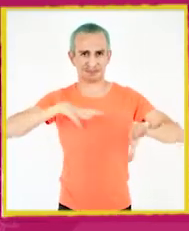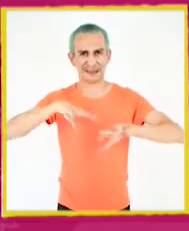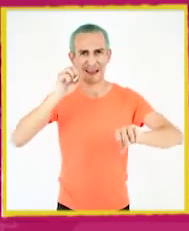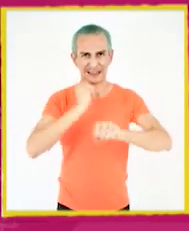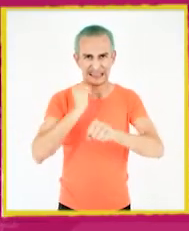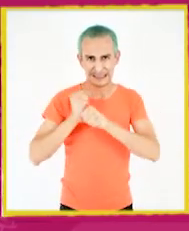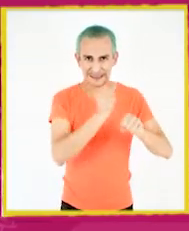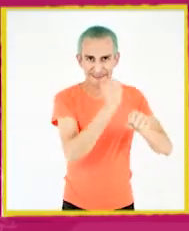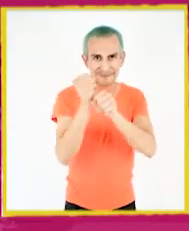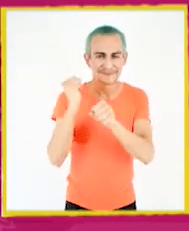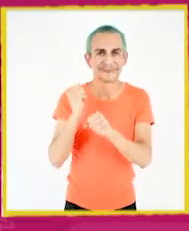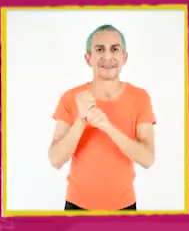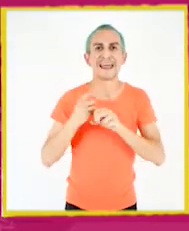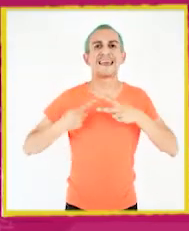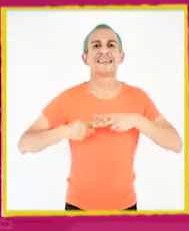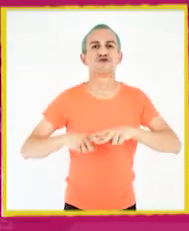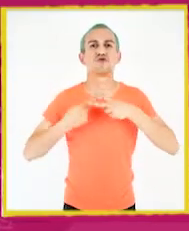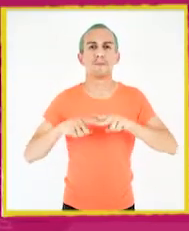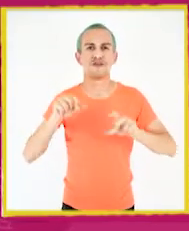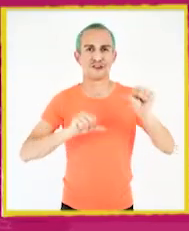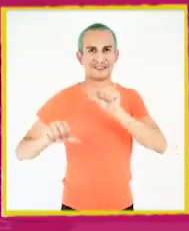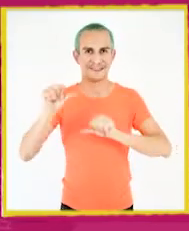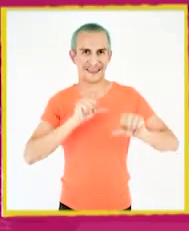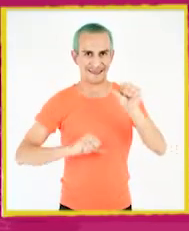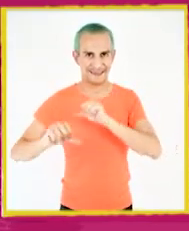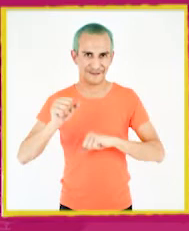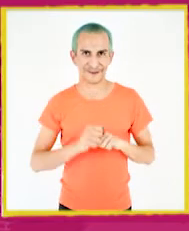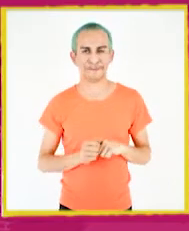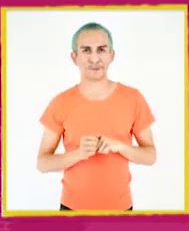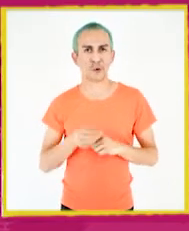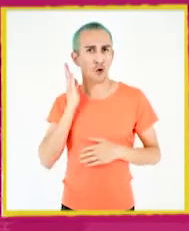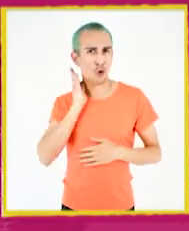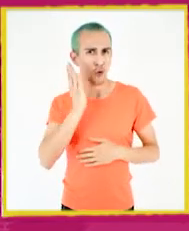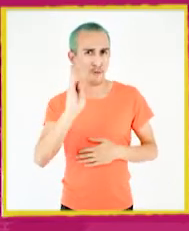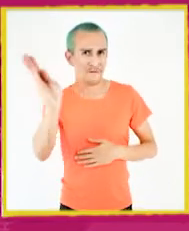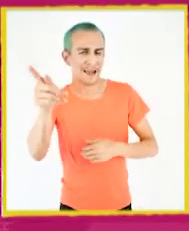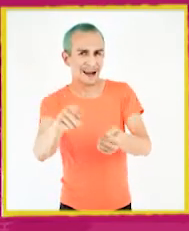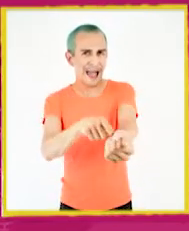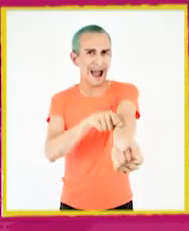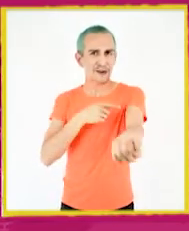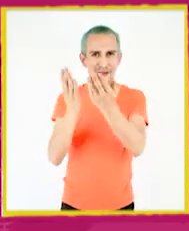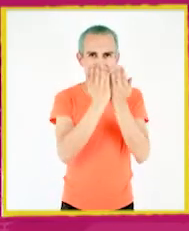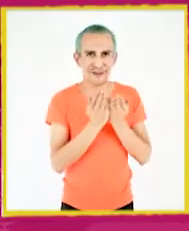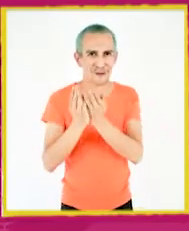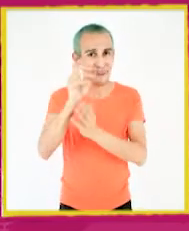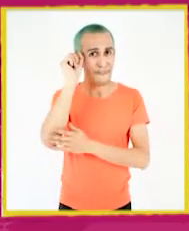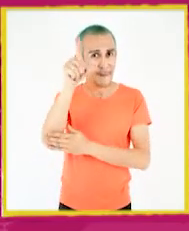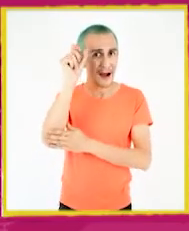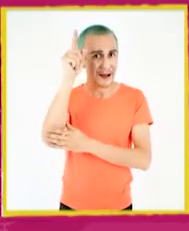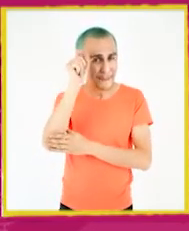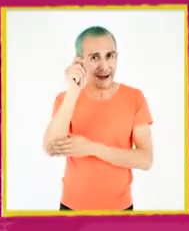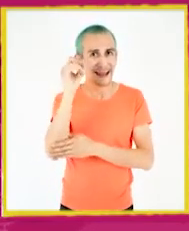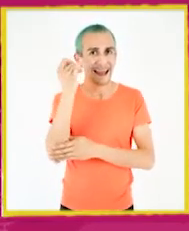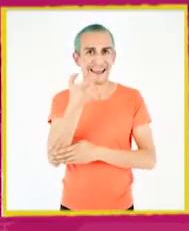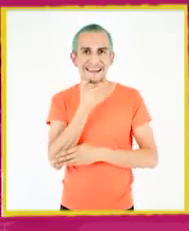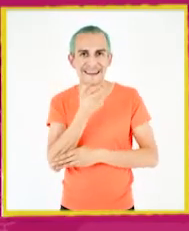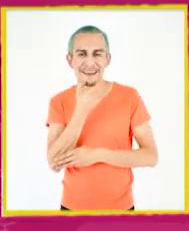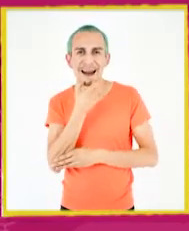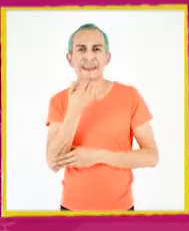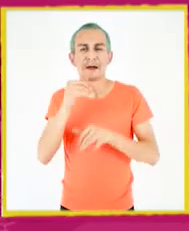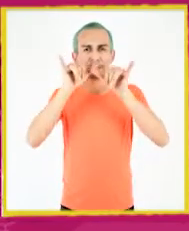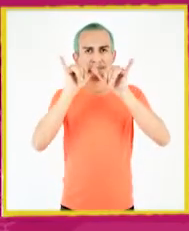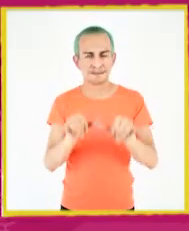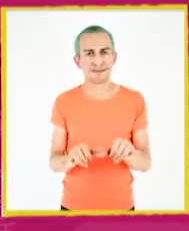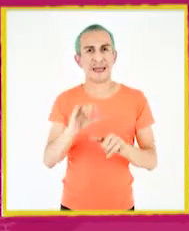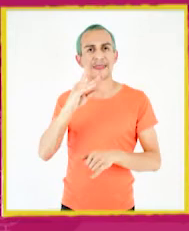activos de fabricación de instrumentos científicos. Tras un viaje de ampliación de estudios por Alemania e Inglaterra y